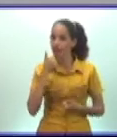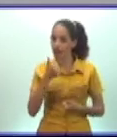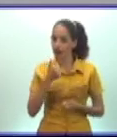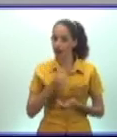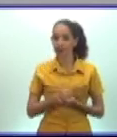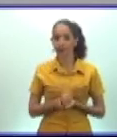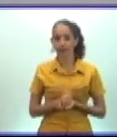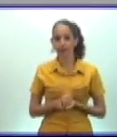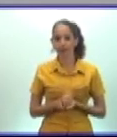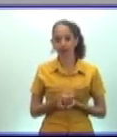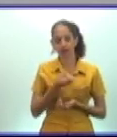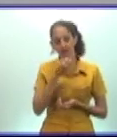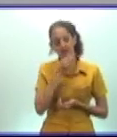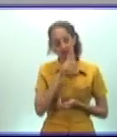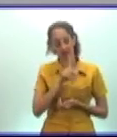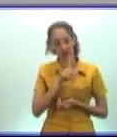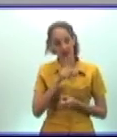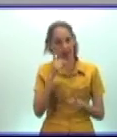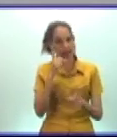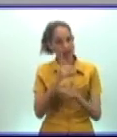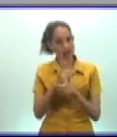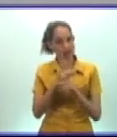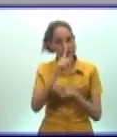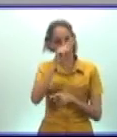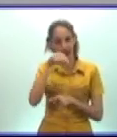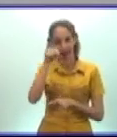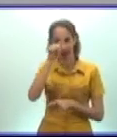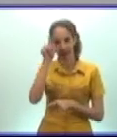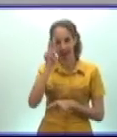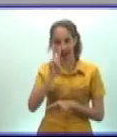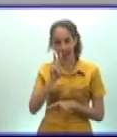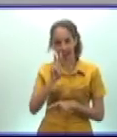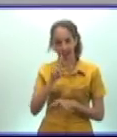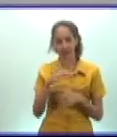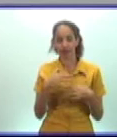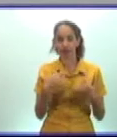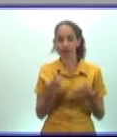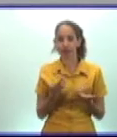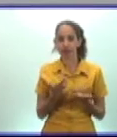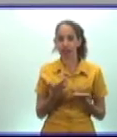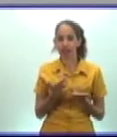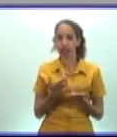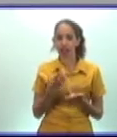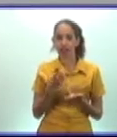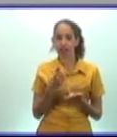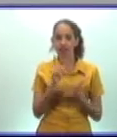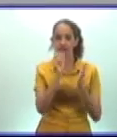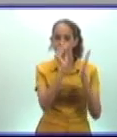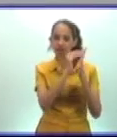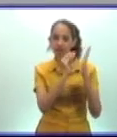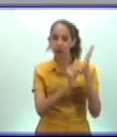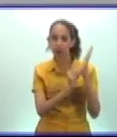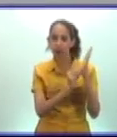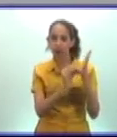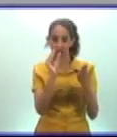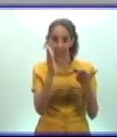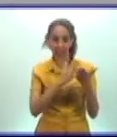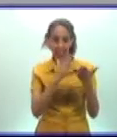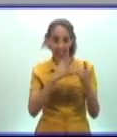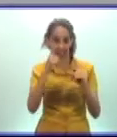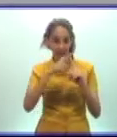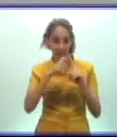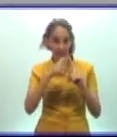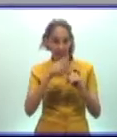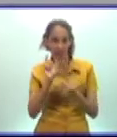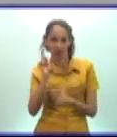podrían haber encontrado la raíz de 2 en las tablas de cuadrados de la parte final del libro de